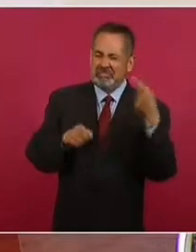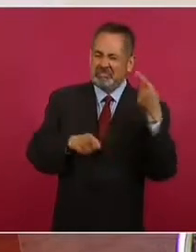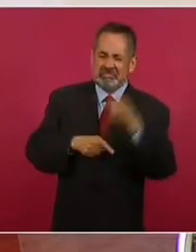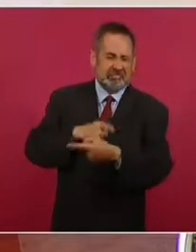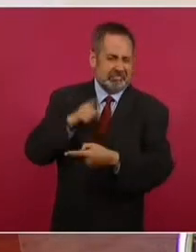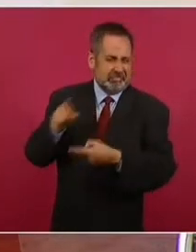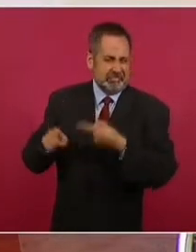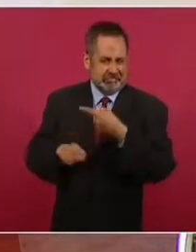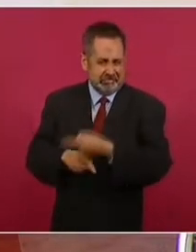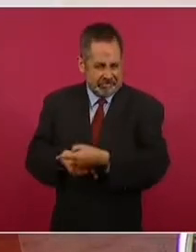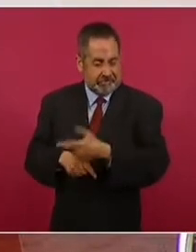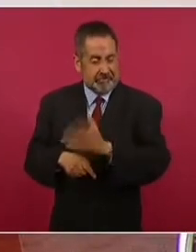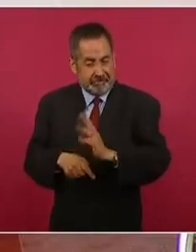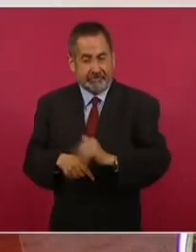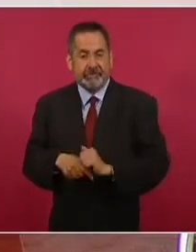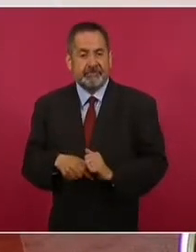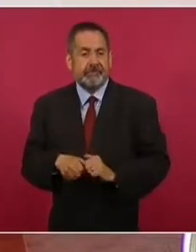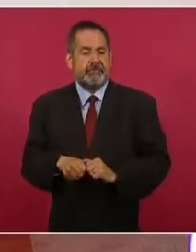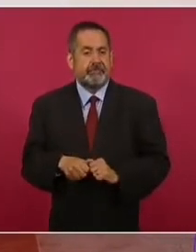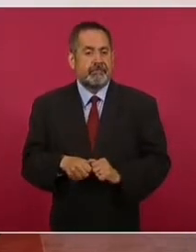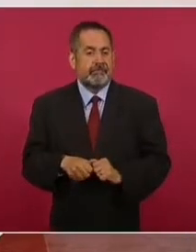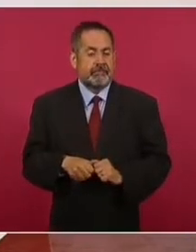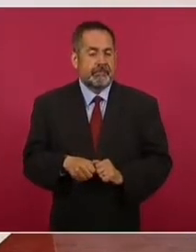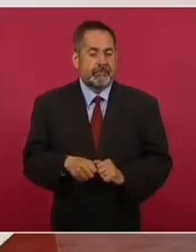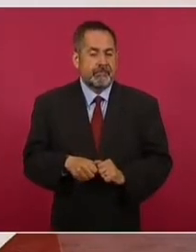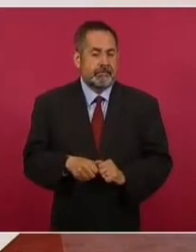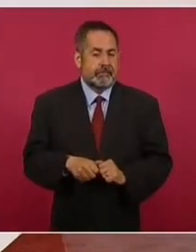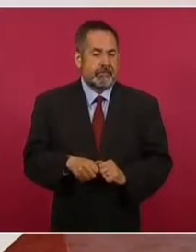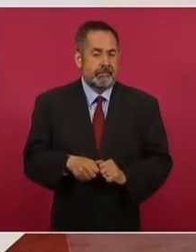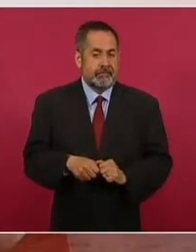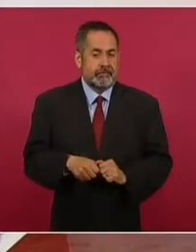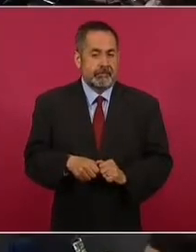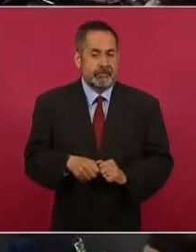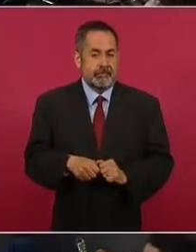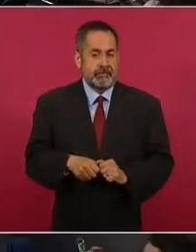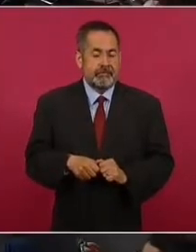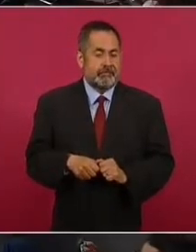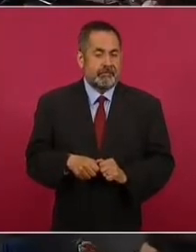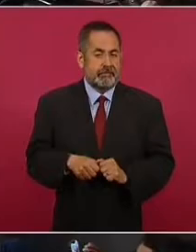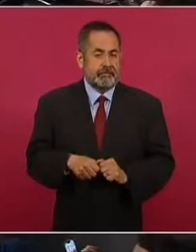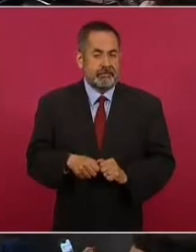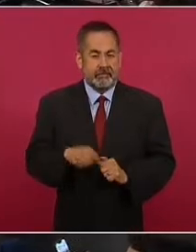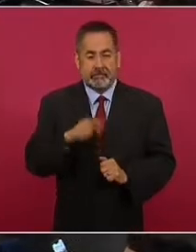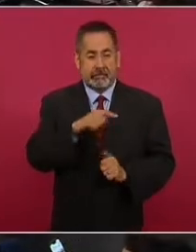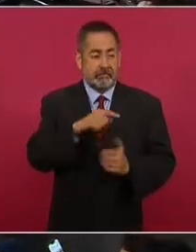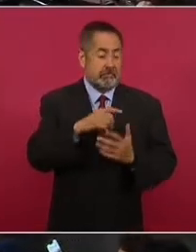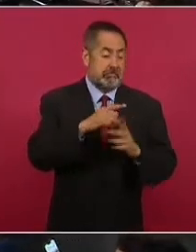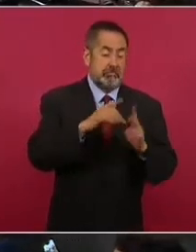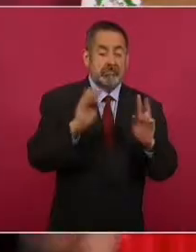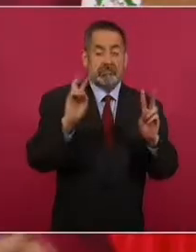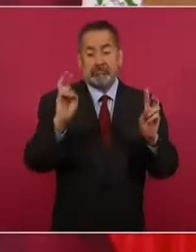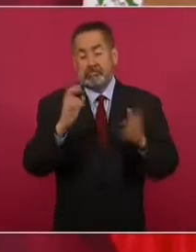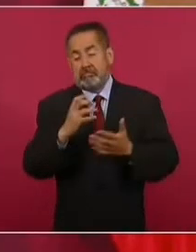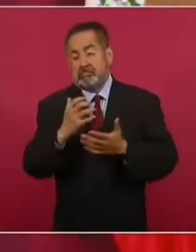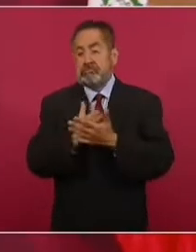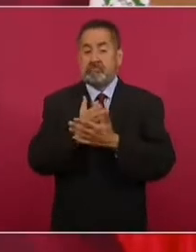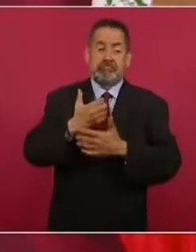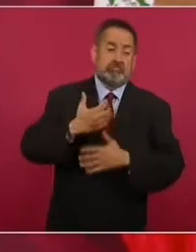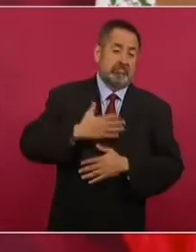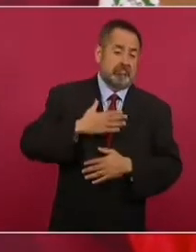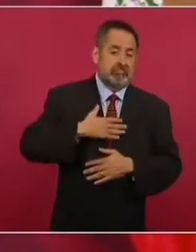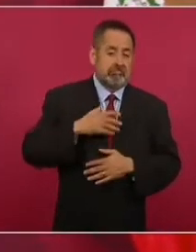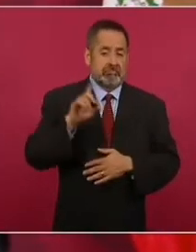Y salió triunfante del debate.